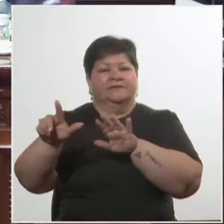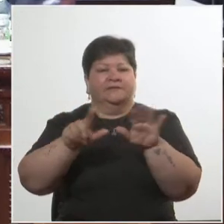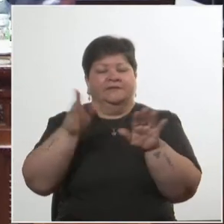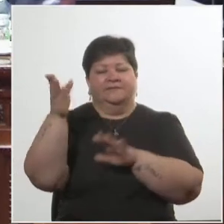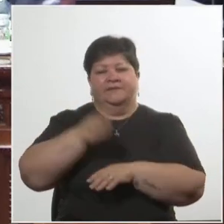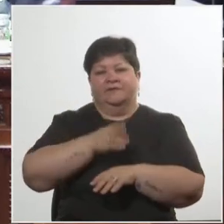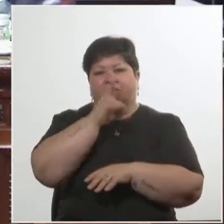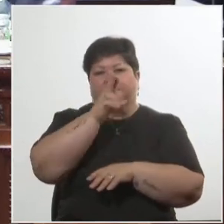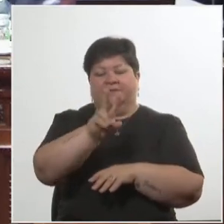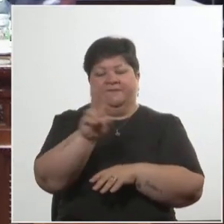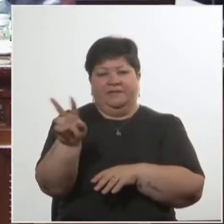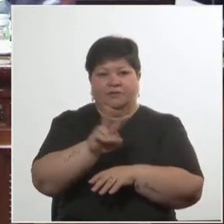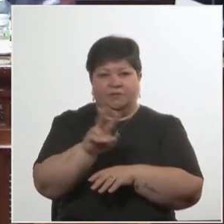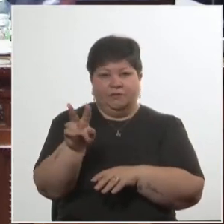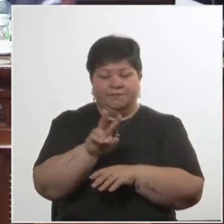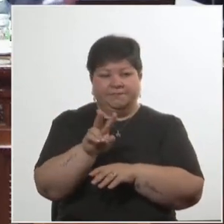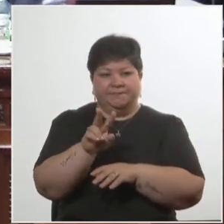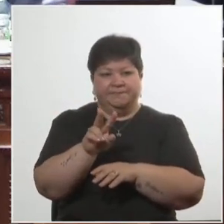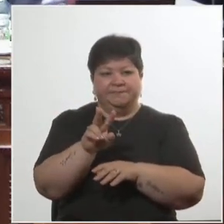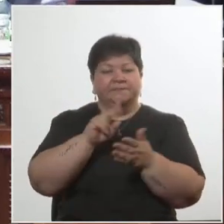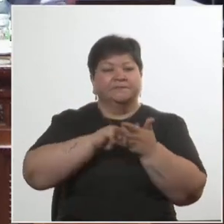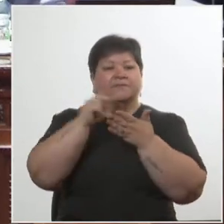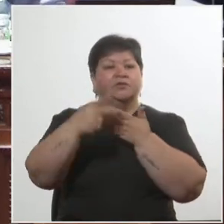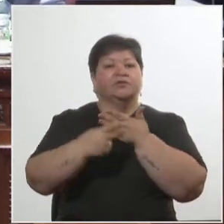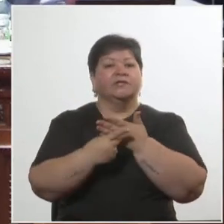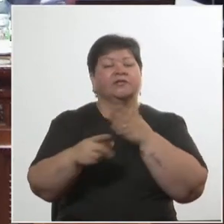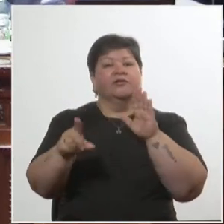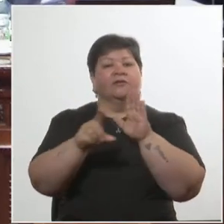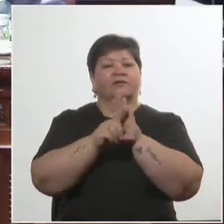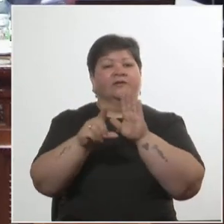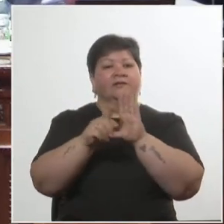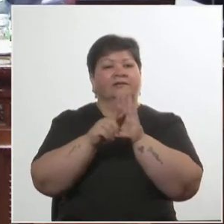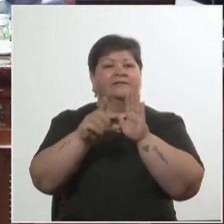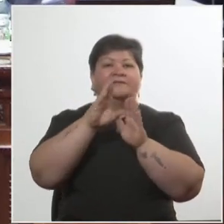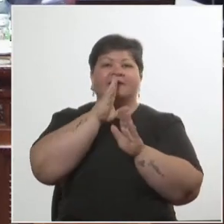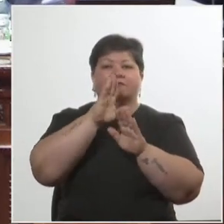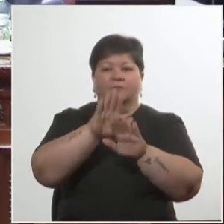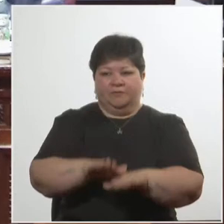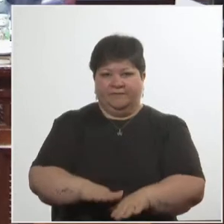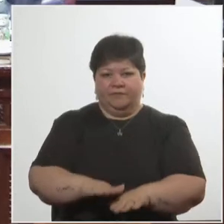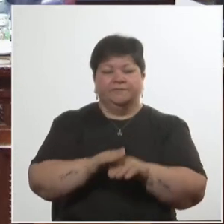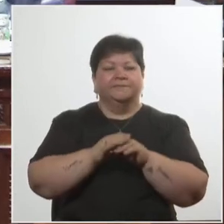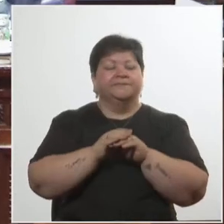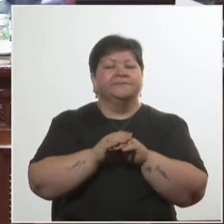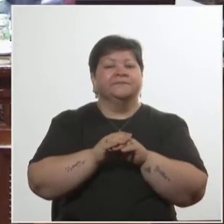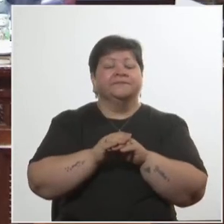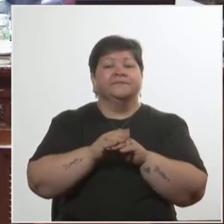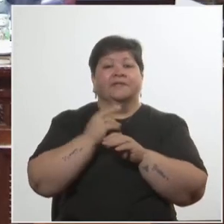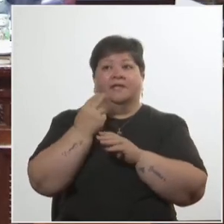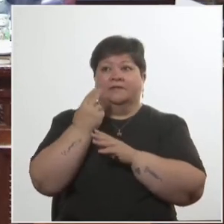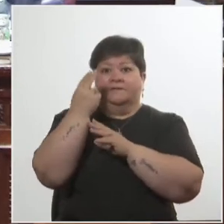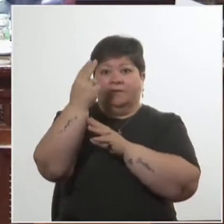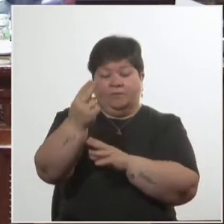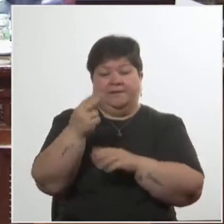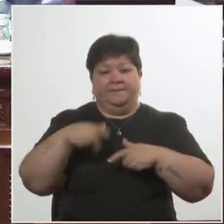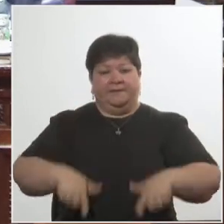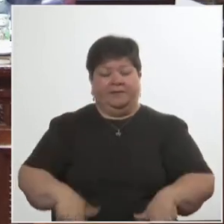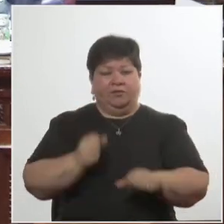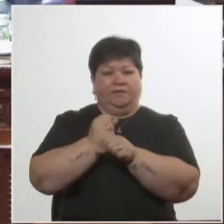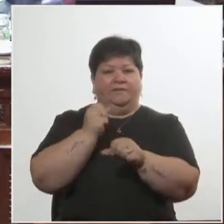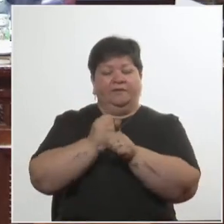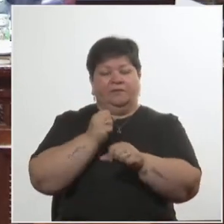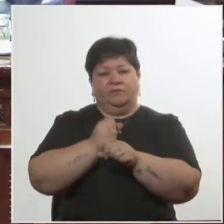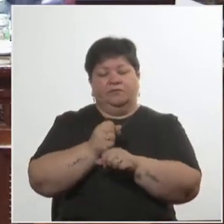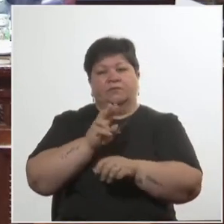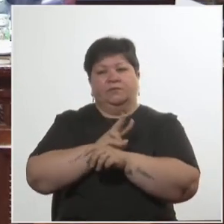877/2022 proyecto de ley policial facultad al Ministerio de trabajo y seguridad social